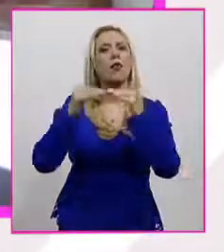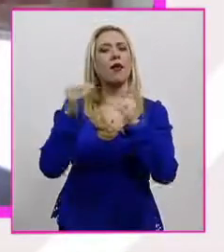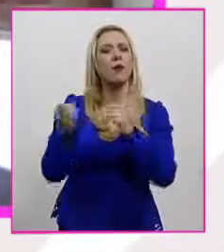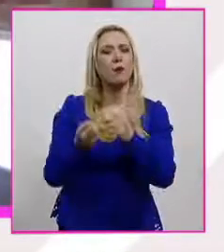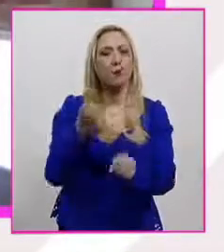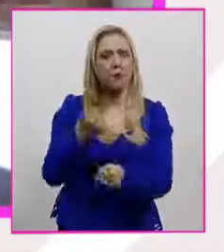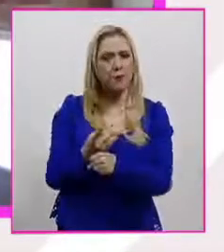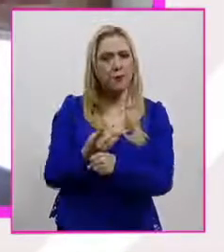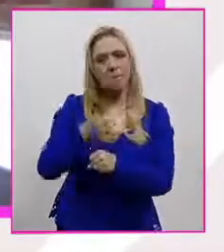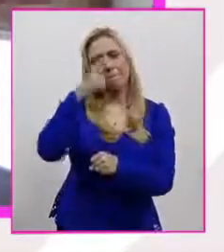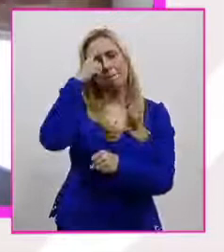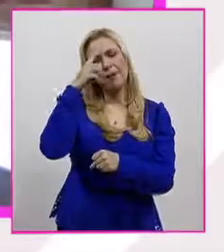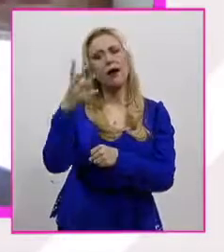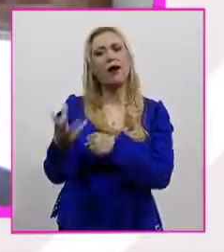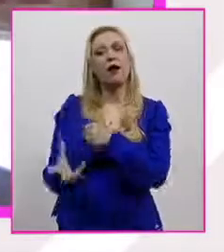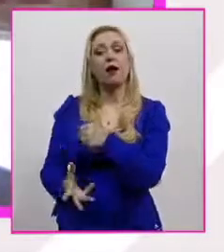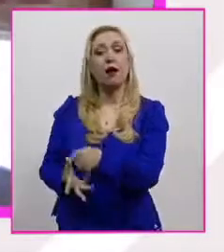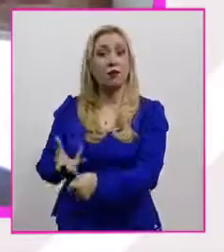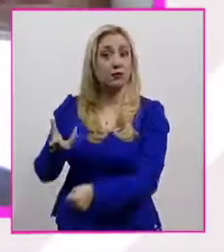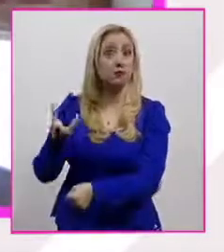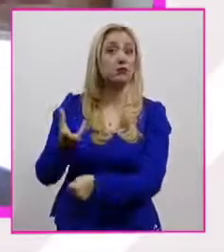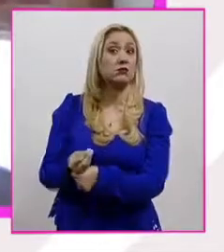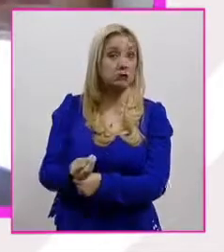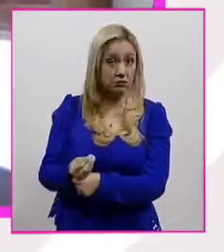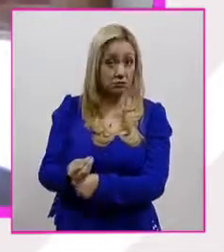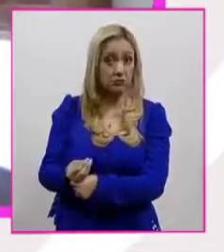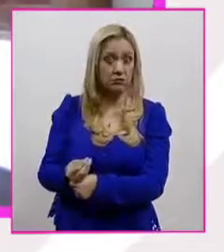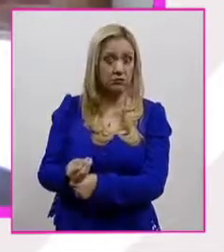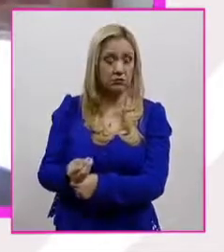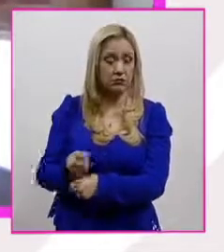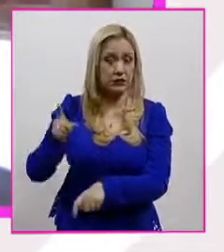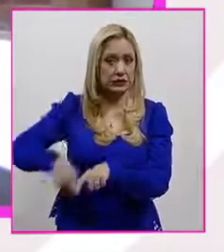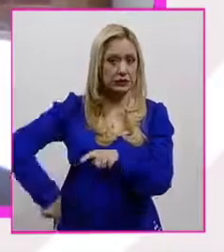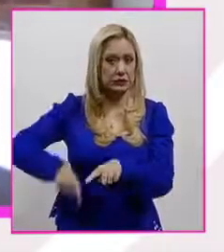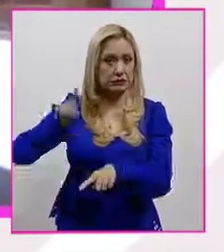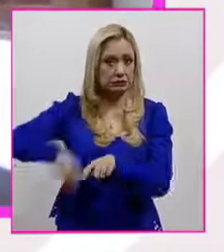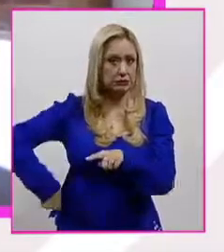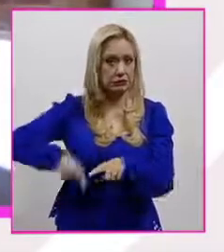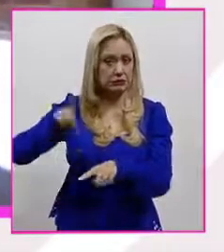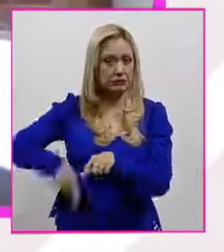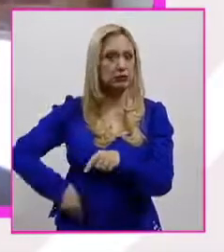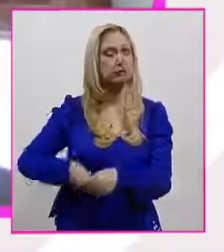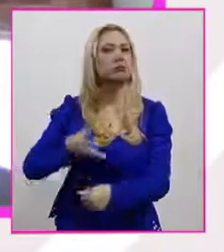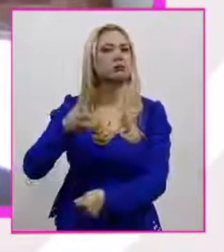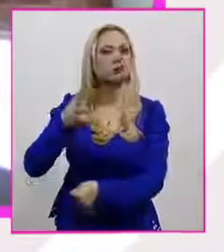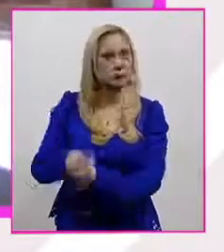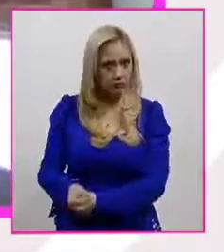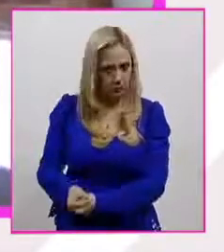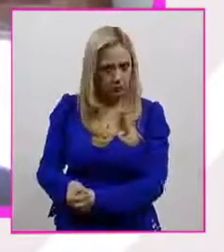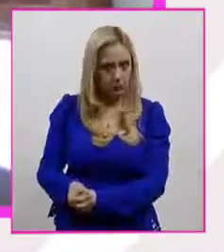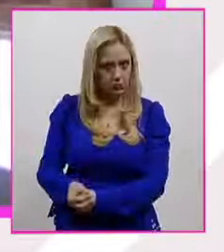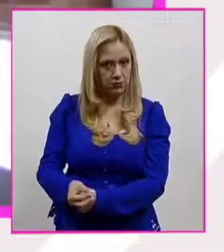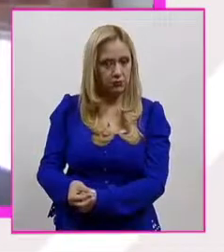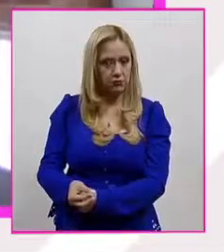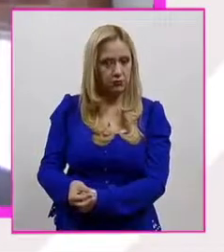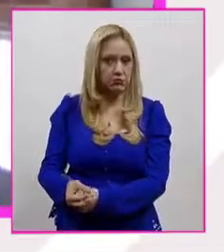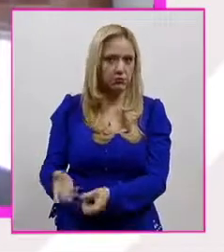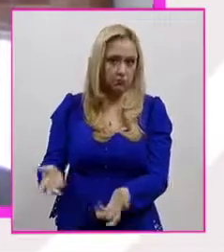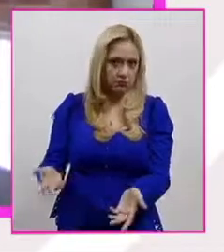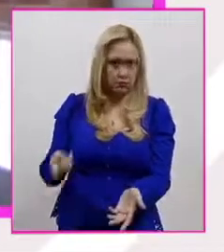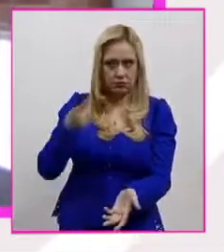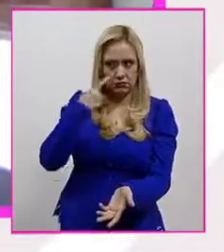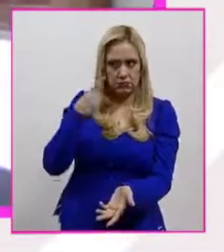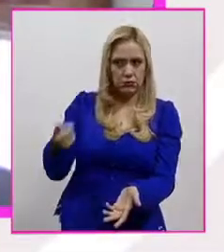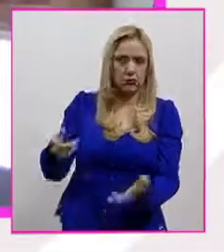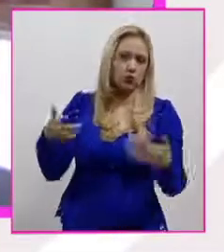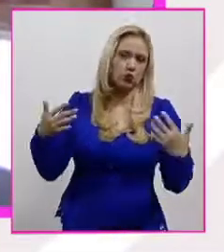de compensar a quienes son más afectados por dicha desigualdad, y ahí, por ejemplo, el caso que pone Ale en